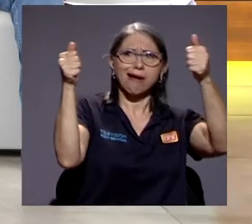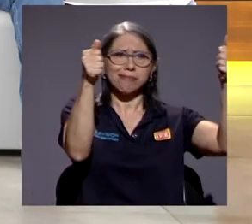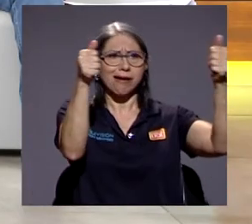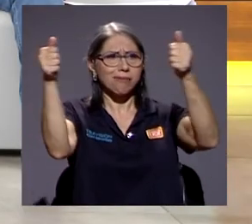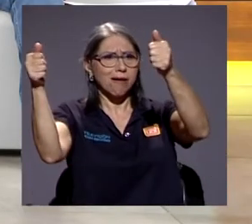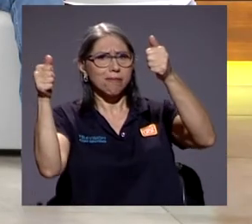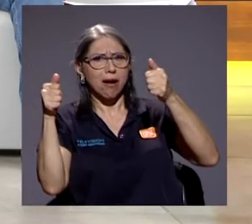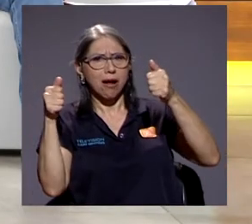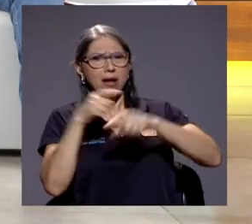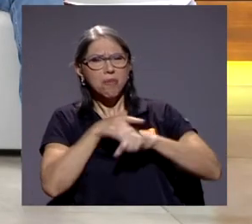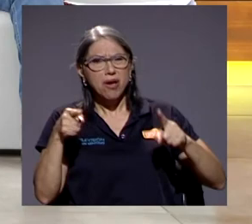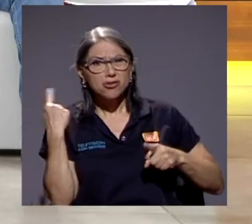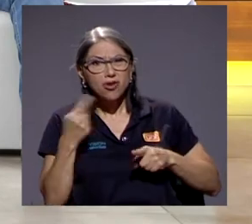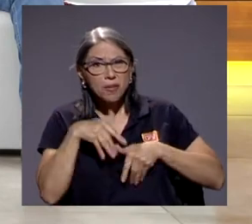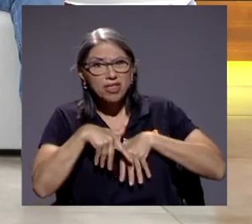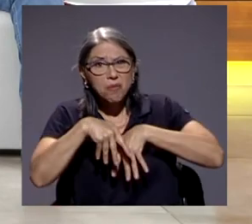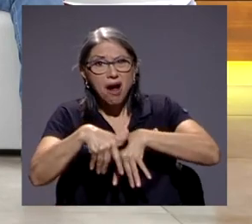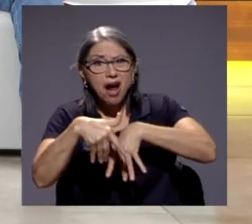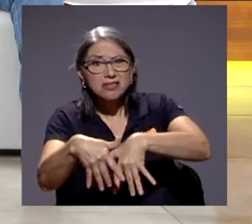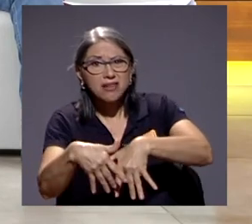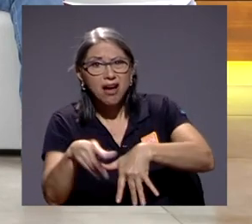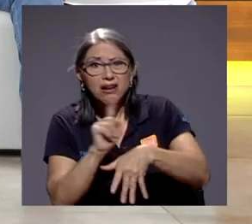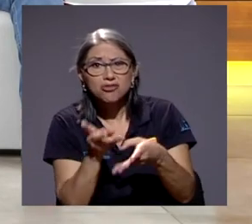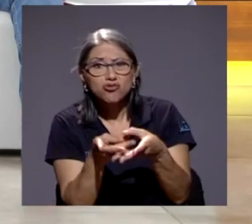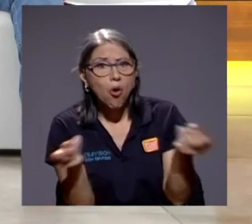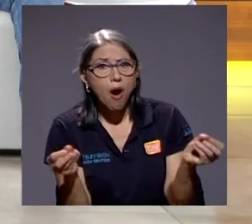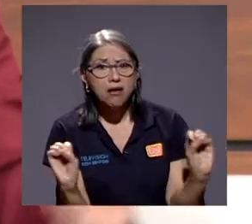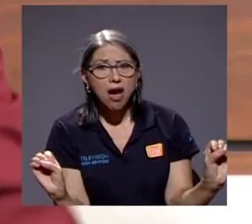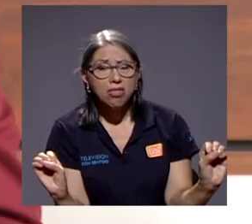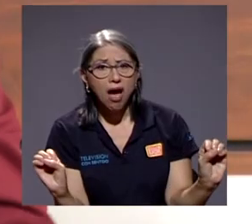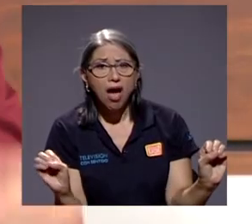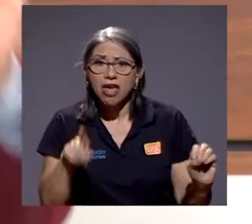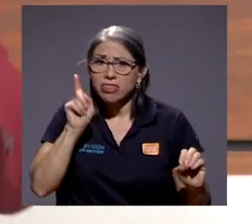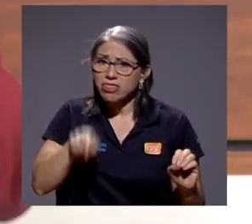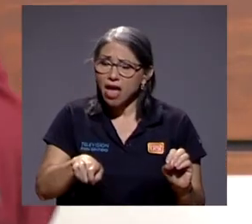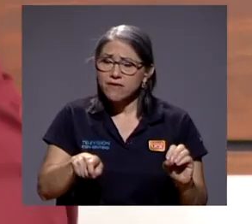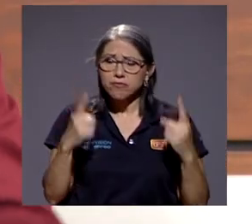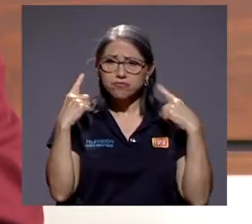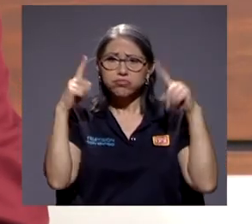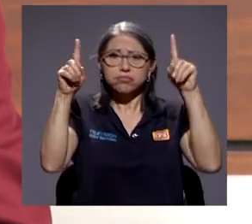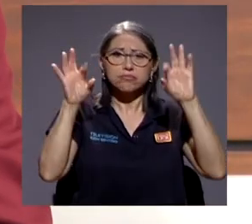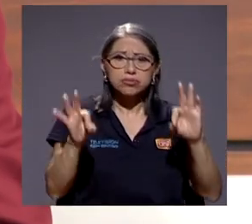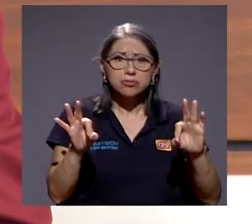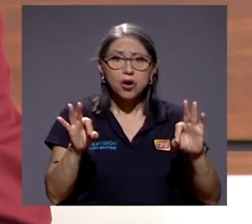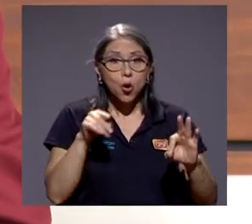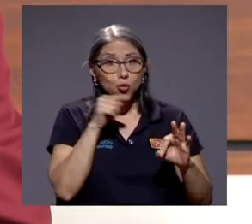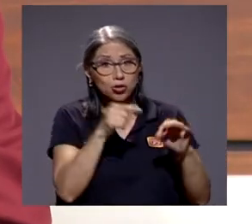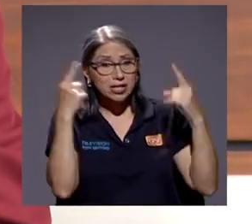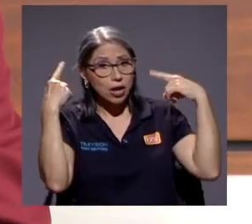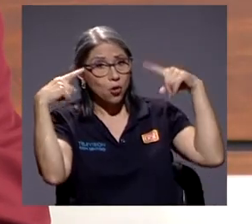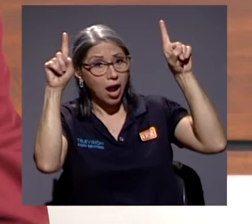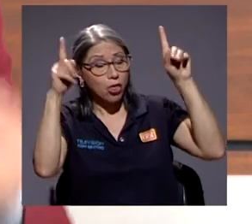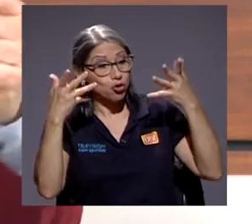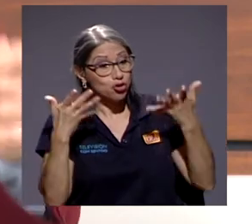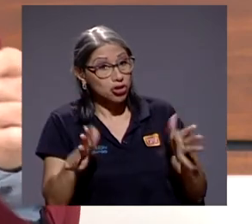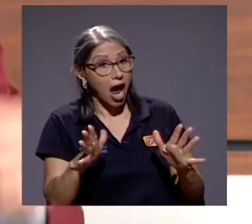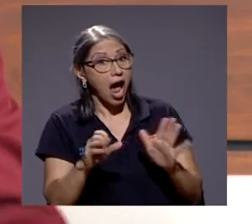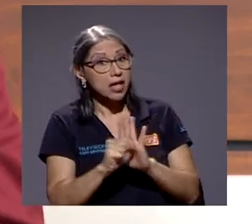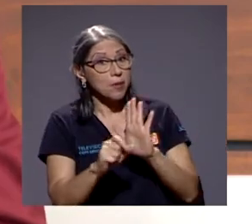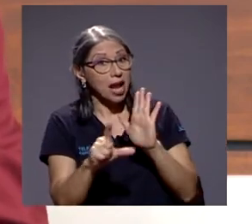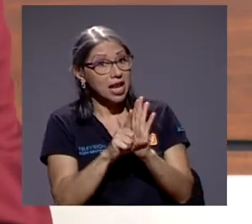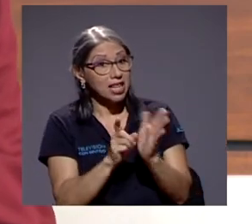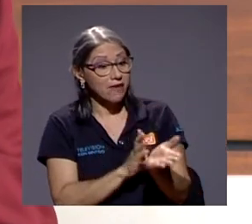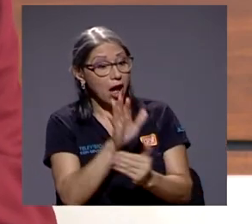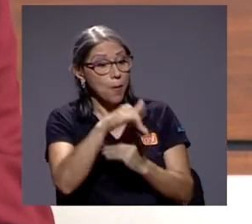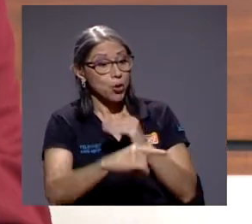nada es sólo una manifestación y hay que dar pasos concretos ustedes lo han logrado porque hay un proyecto de ley en la asamblea legislativa porque ya